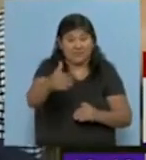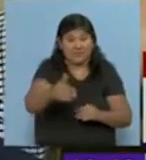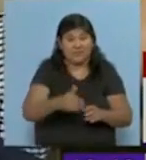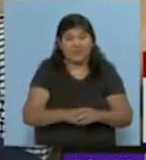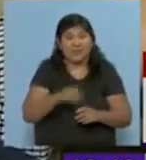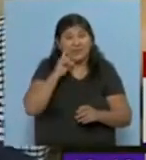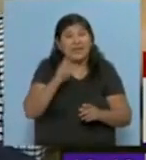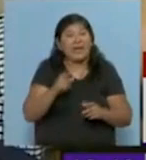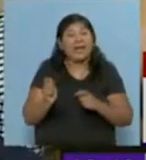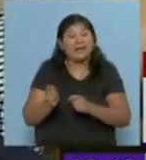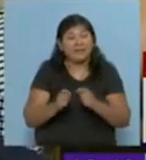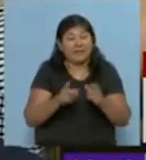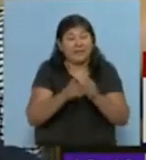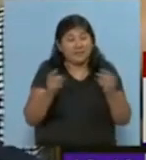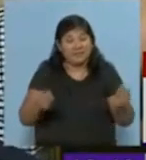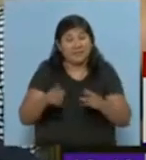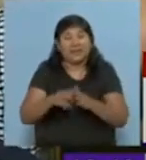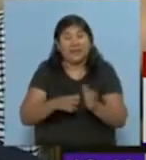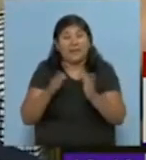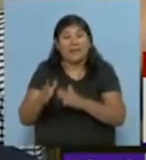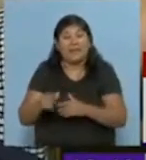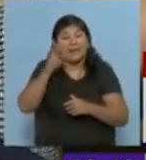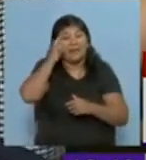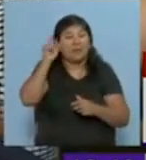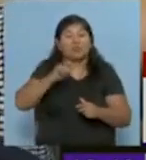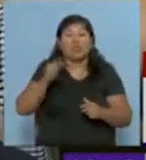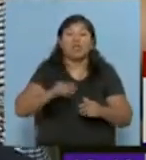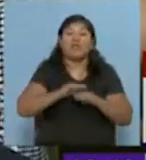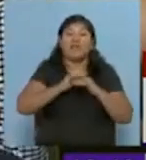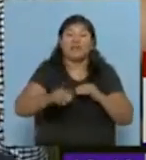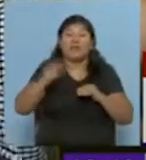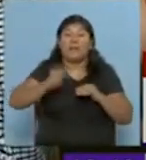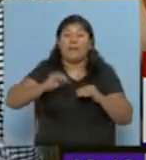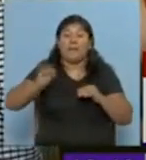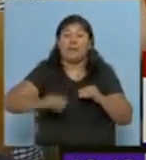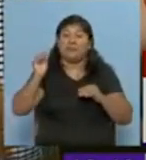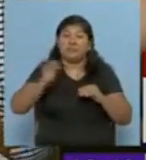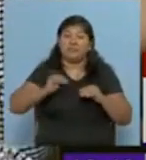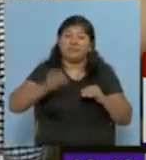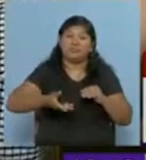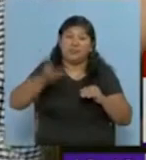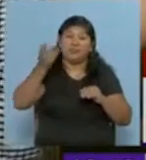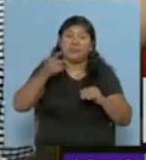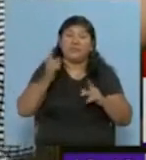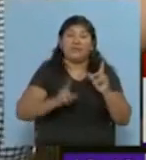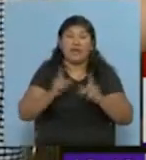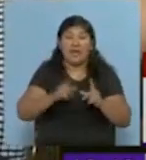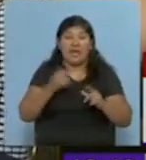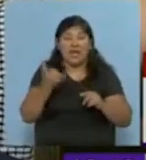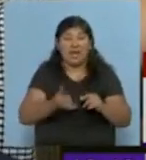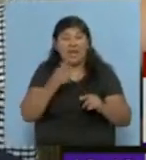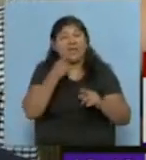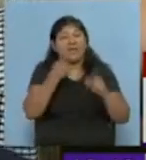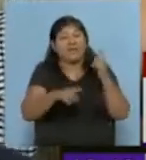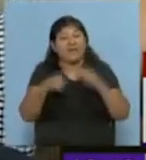se había ofrecido un 10% al básico más varios adicionales que hacían que según los